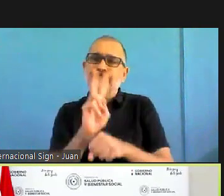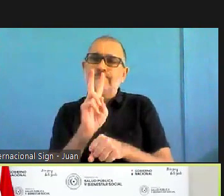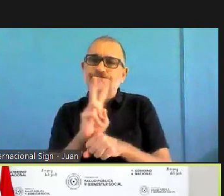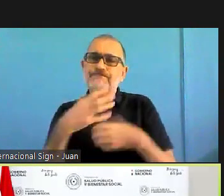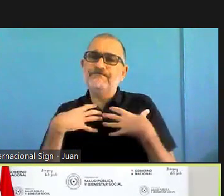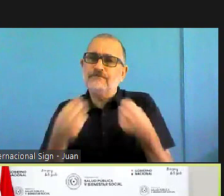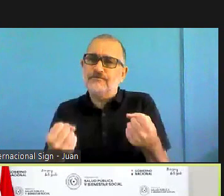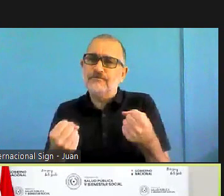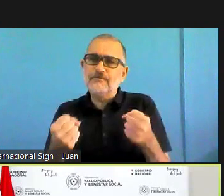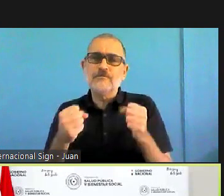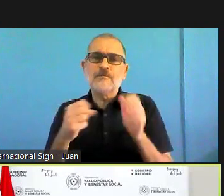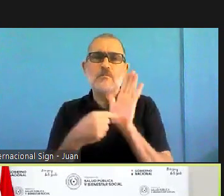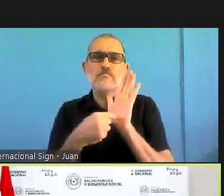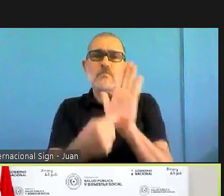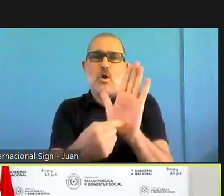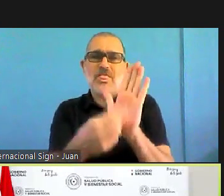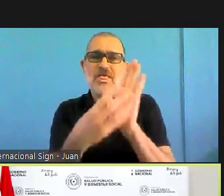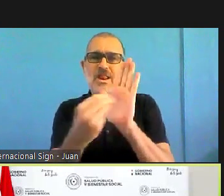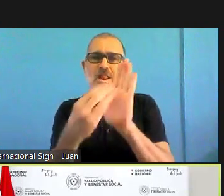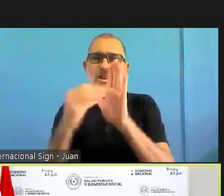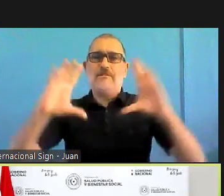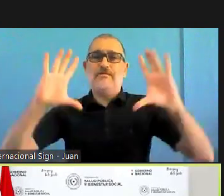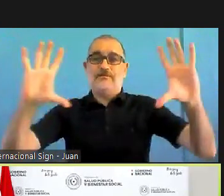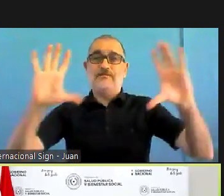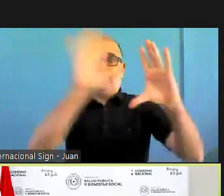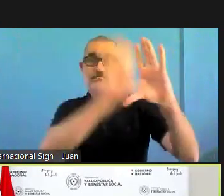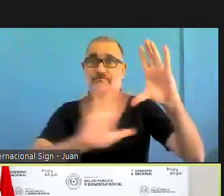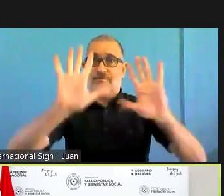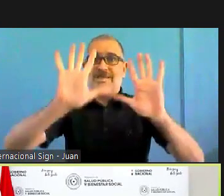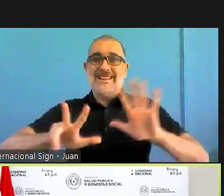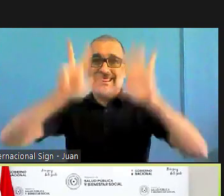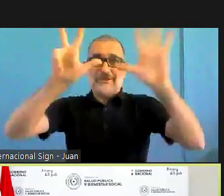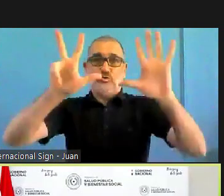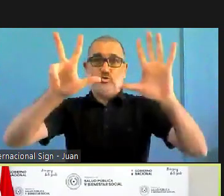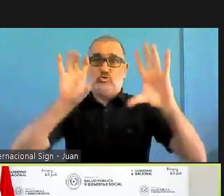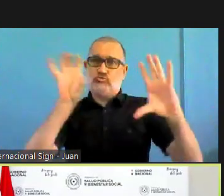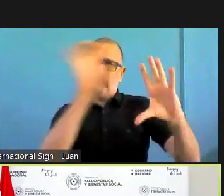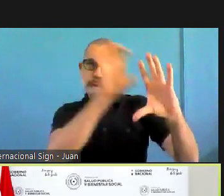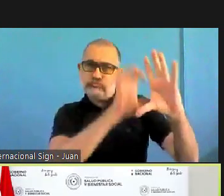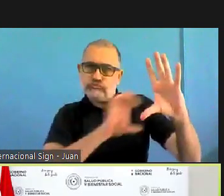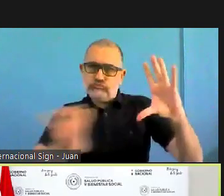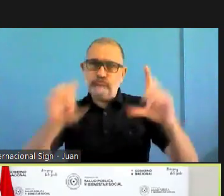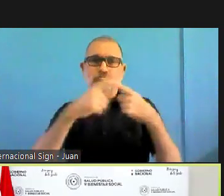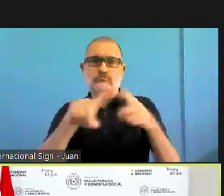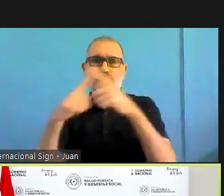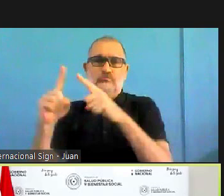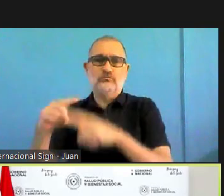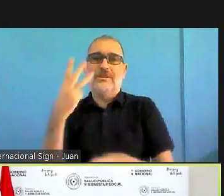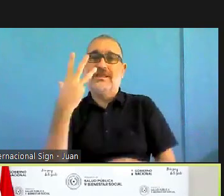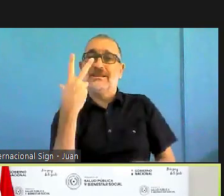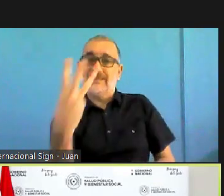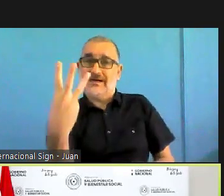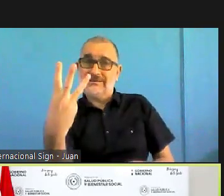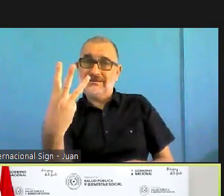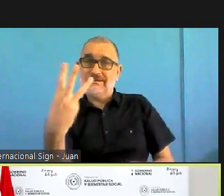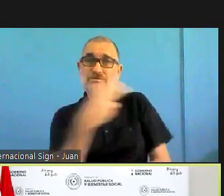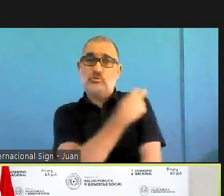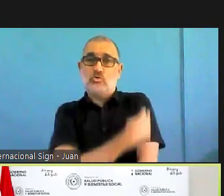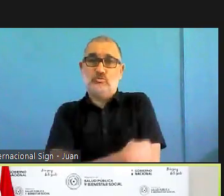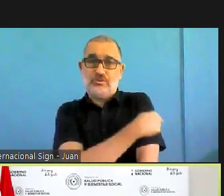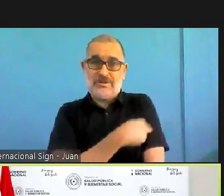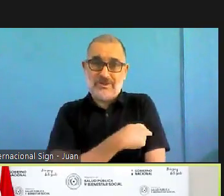cabecera, eran el centro más especializado que tiene esa región, y 128 unidades de salud de la familia. En estos